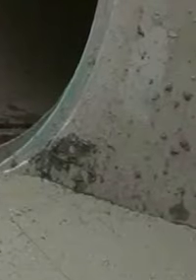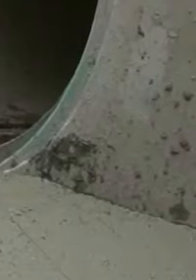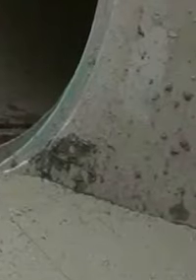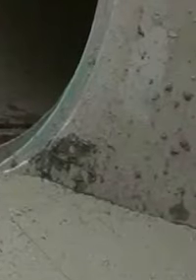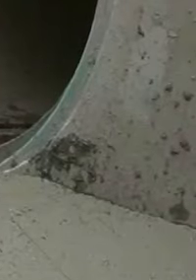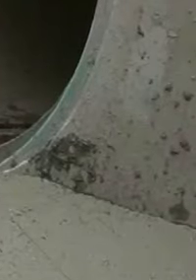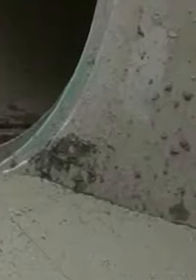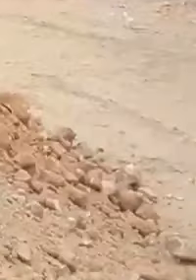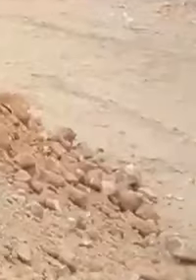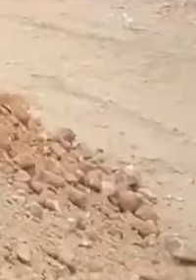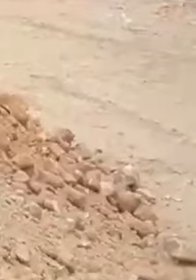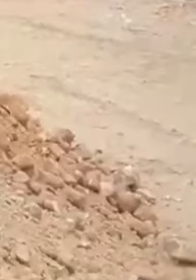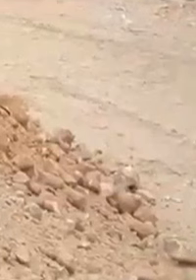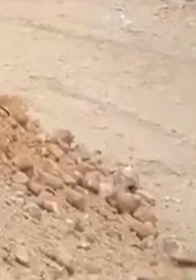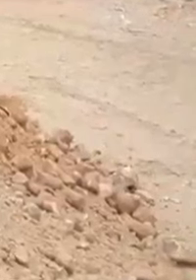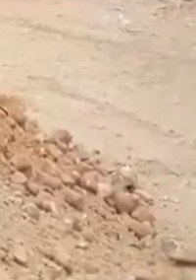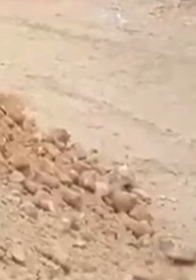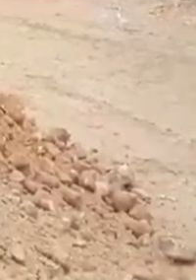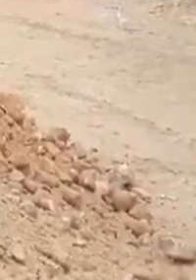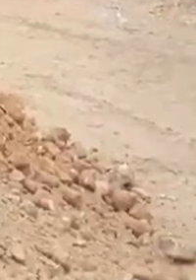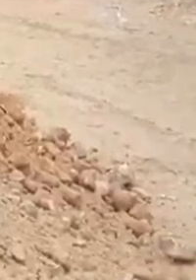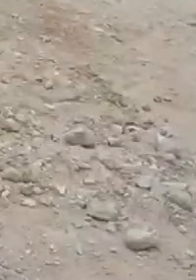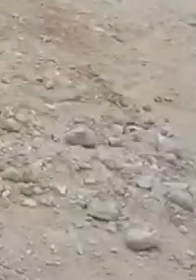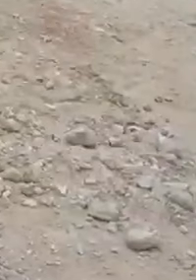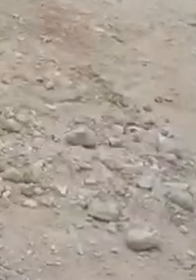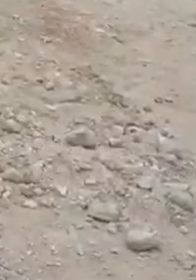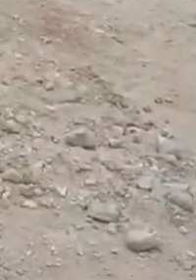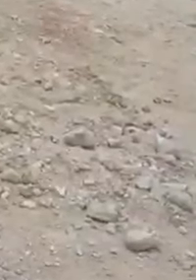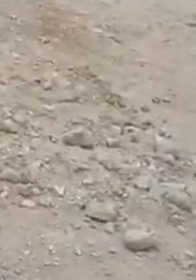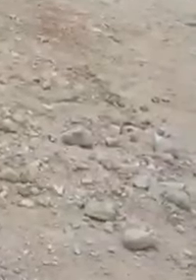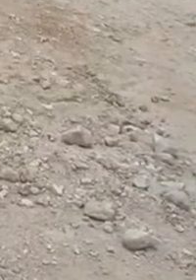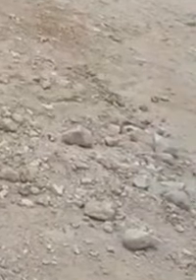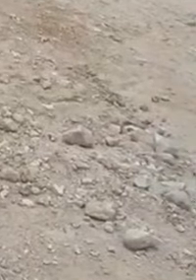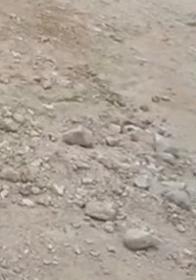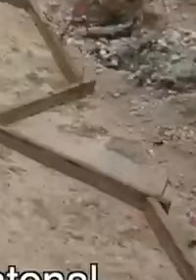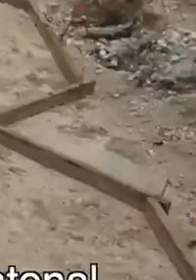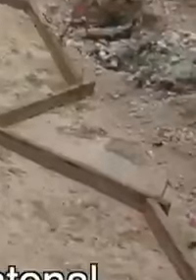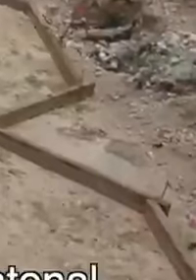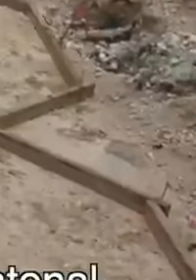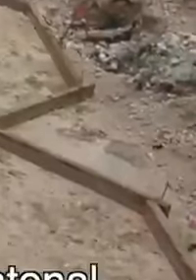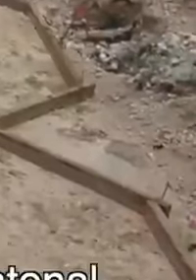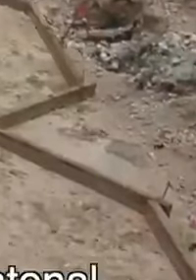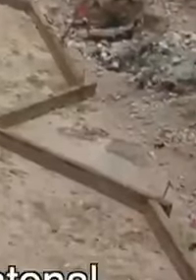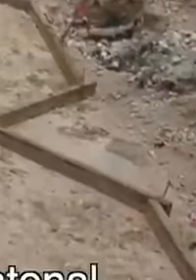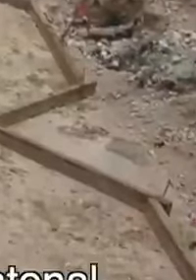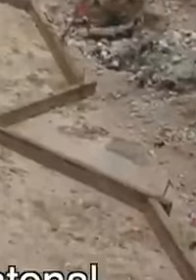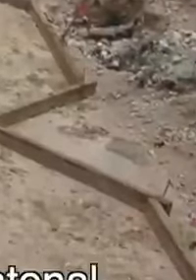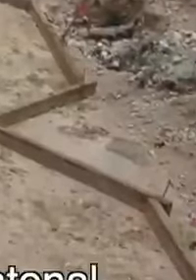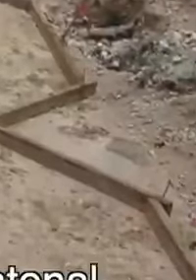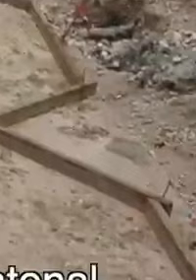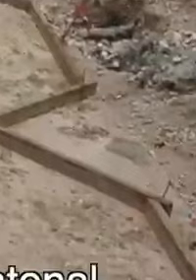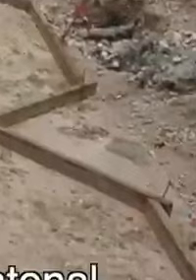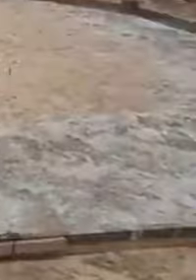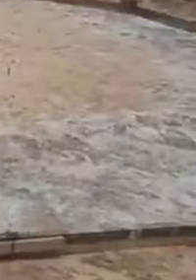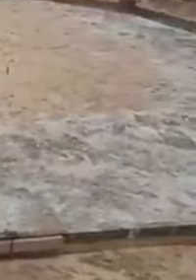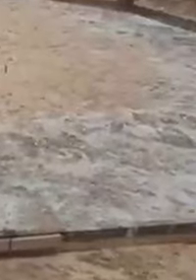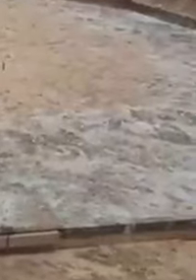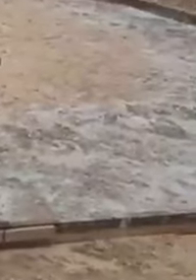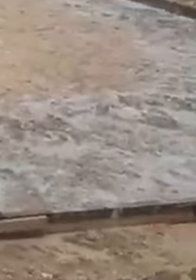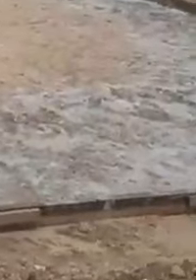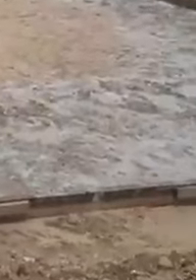drenaje transversal, la canalización para fibra óptica y cableado de energía eléctrica, así como la construcción de un paso peatonal